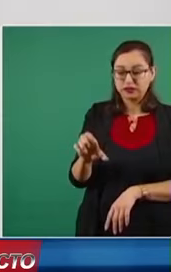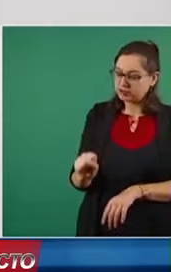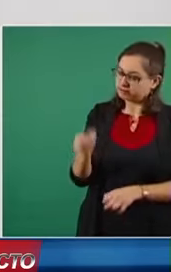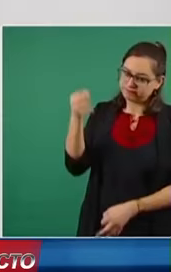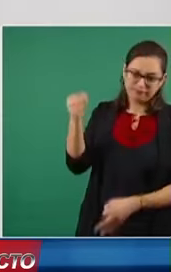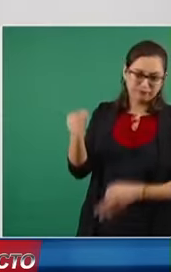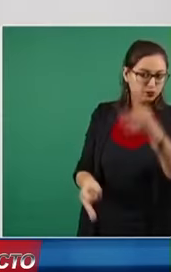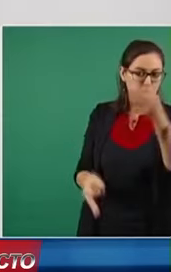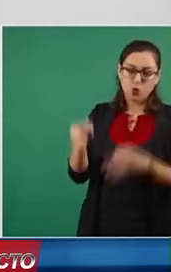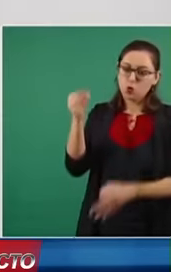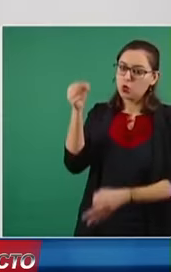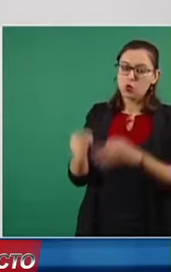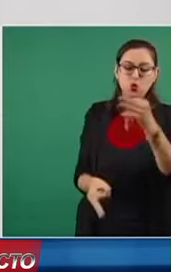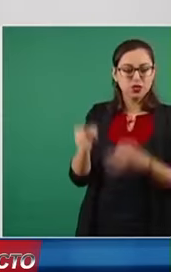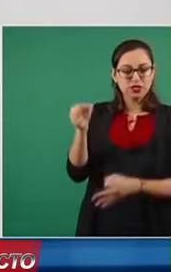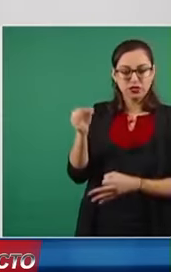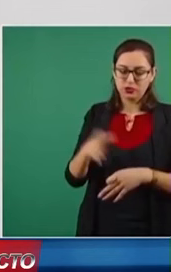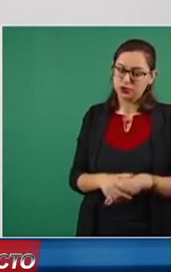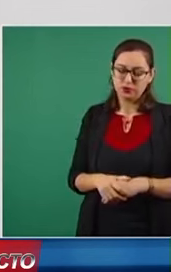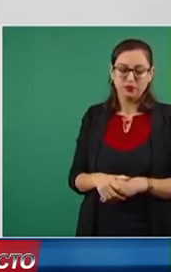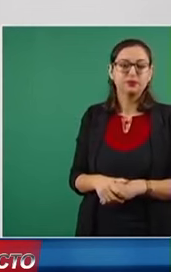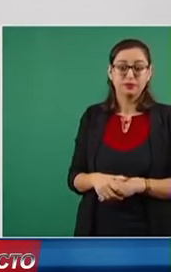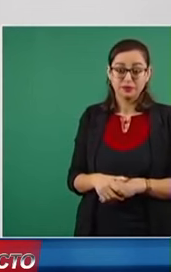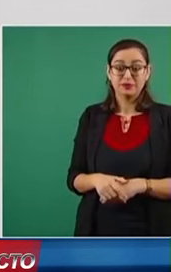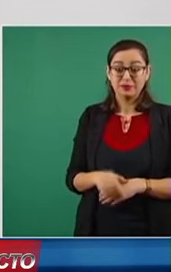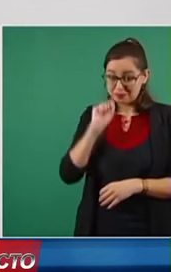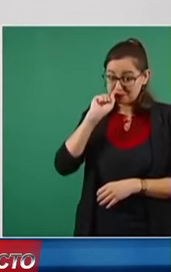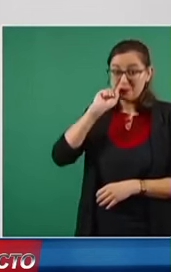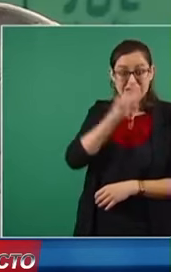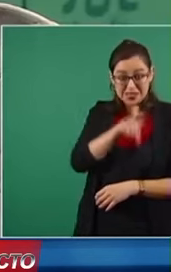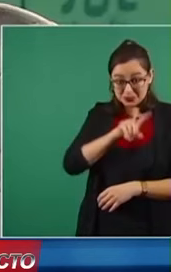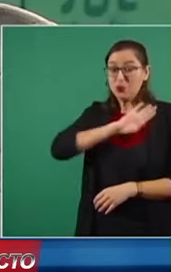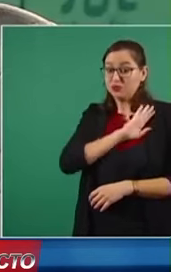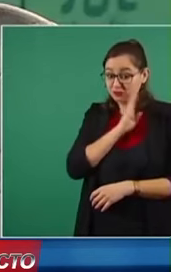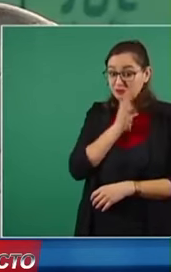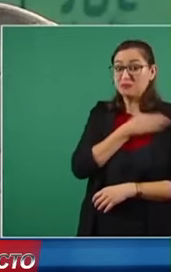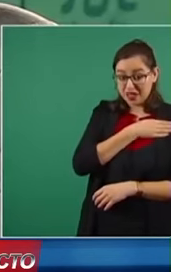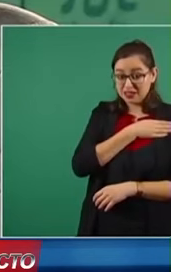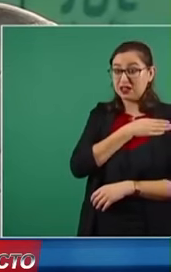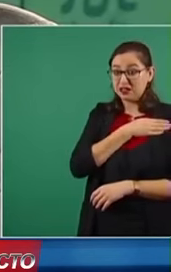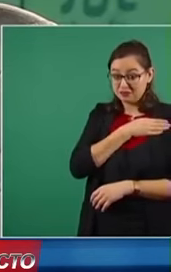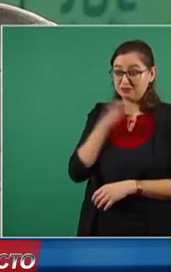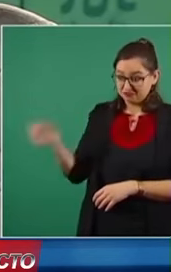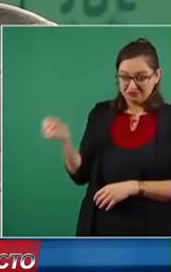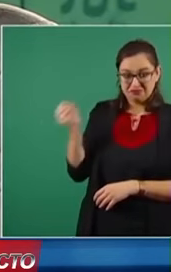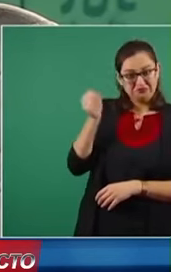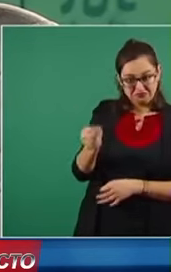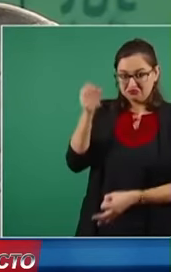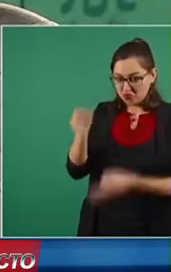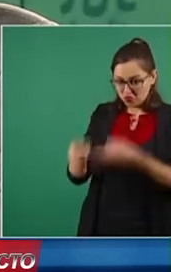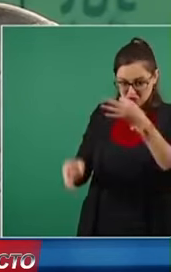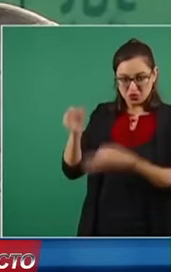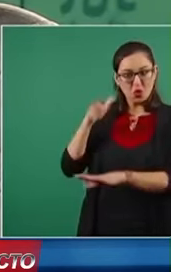dice que los locales de la embajada, de los consulados, de los locales que tienen que ver con la